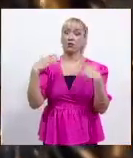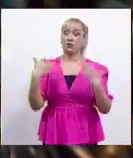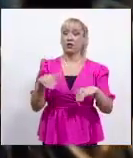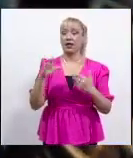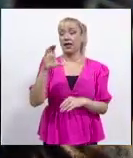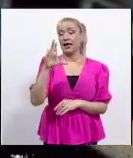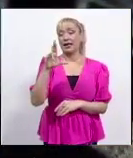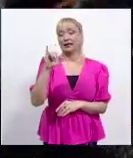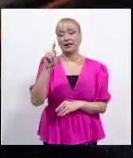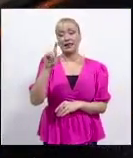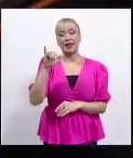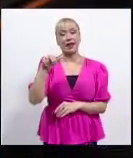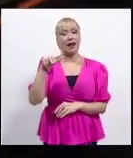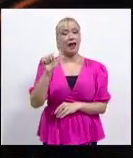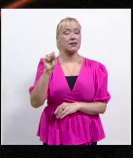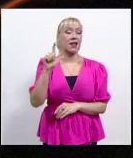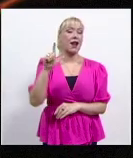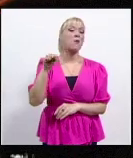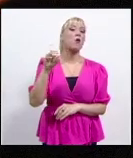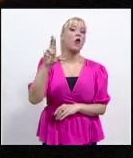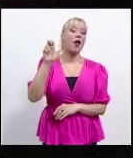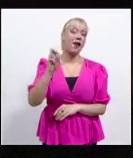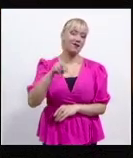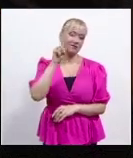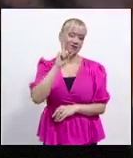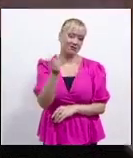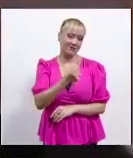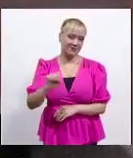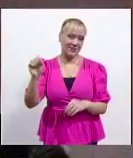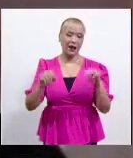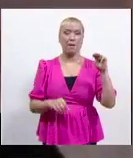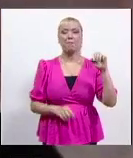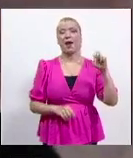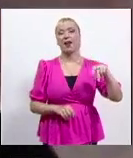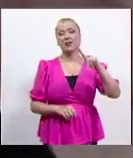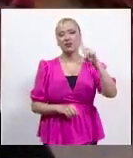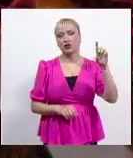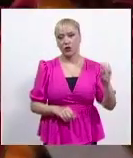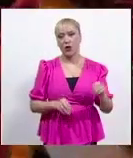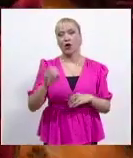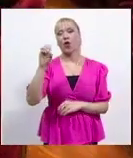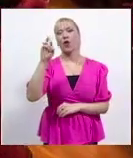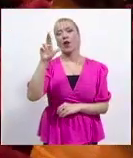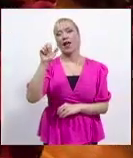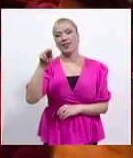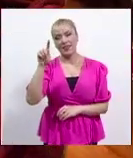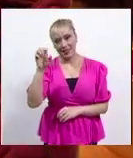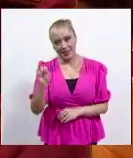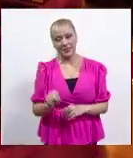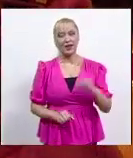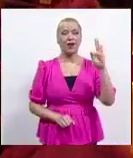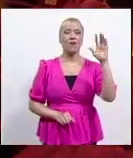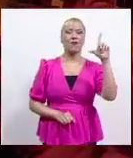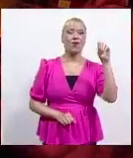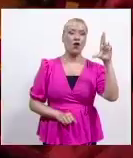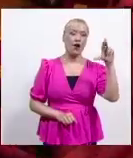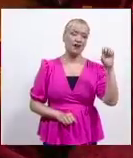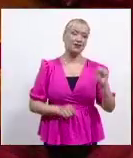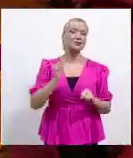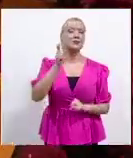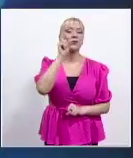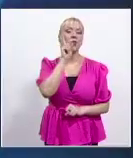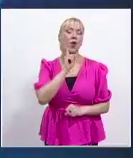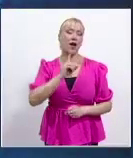Cristina Salmorán de Tamayo, Liviera Ayala Manso, Gloria León Orantes y Fausta Moreno Flores. No se pierda los estrenos de la